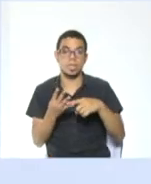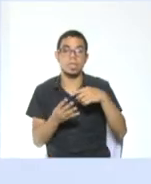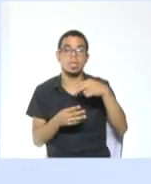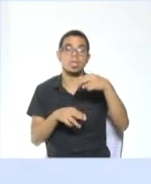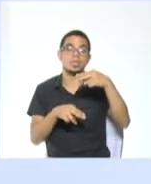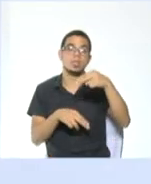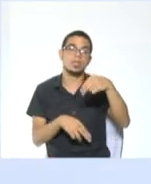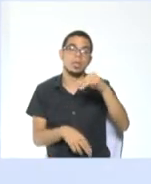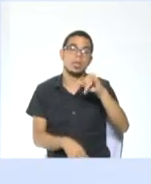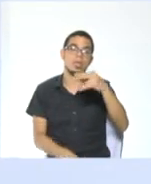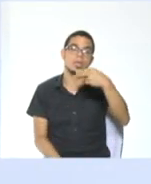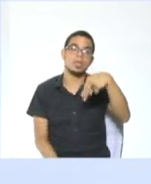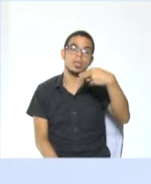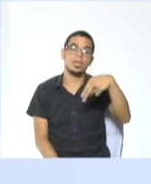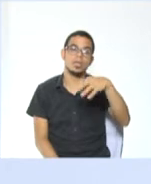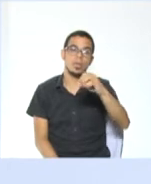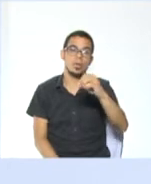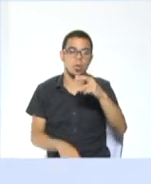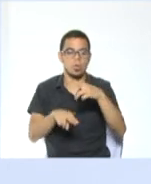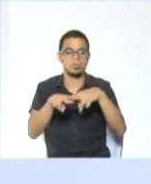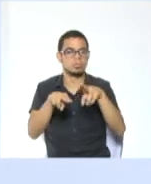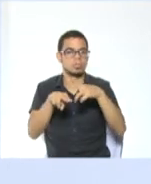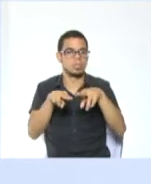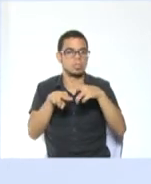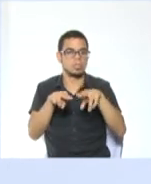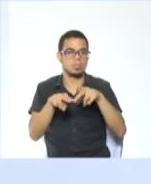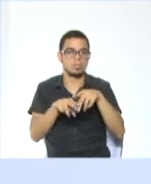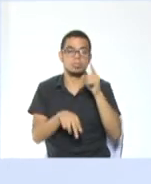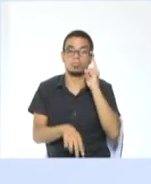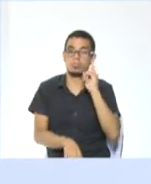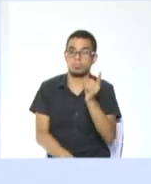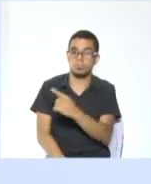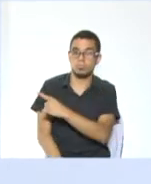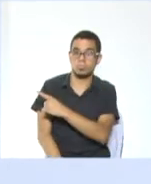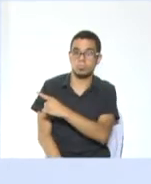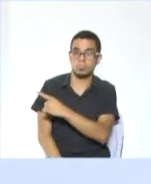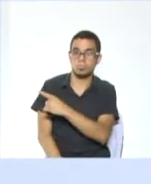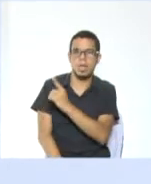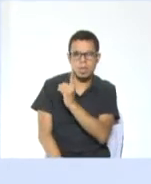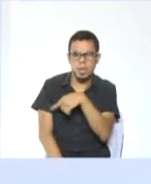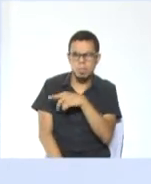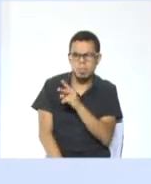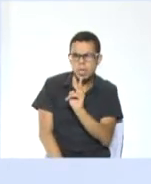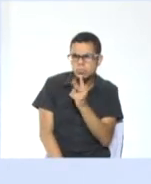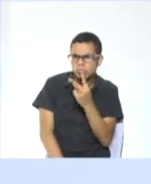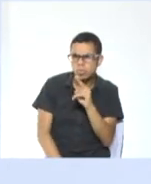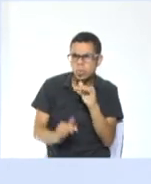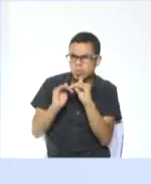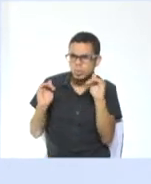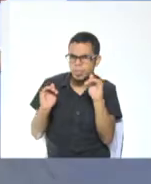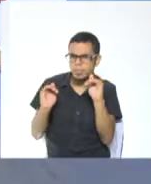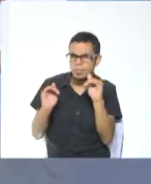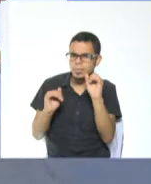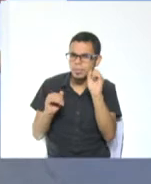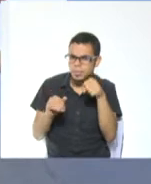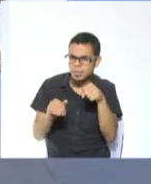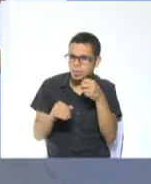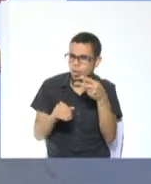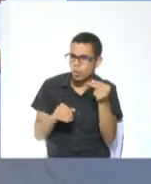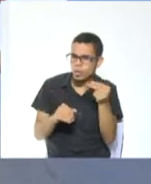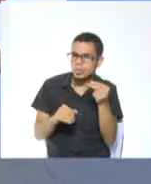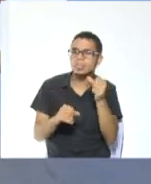fue una palabra extraída del cuento. Es una palabra bisílaba. Como su prefijo lo